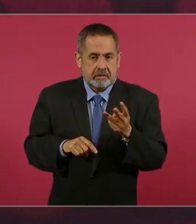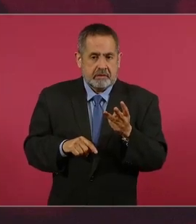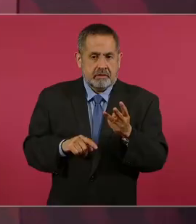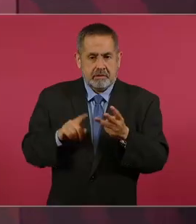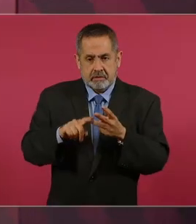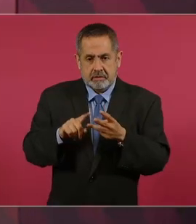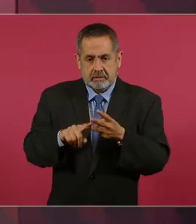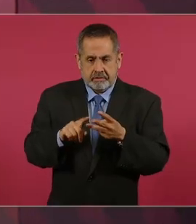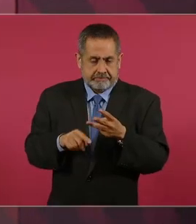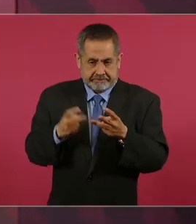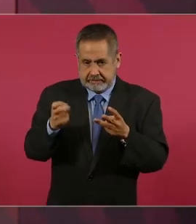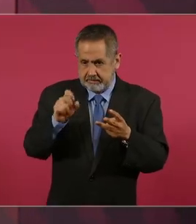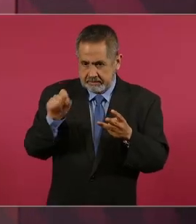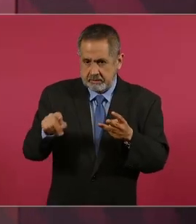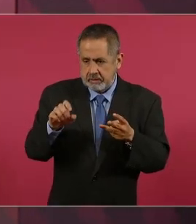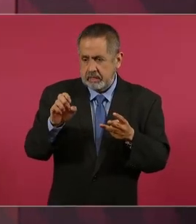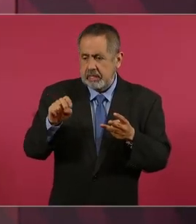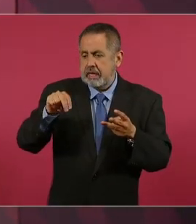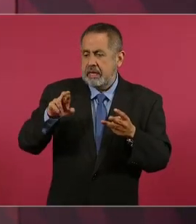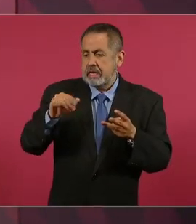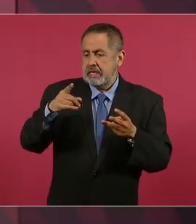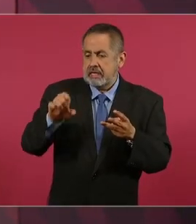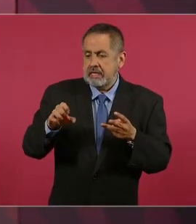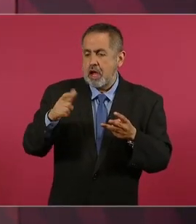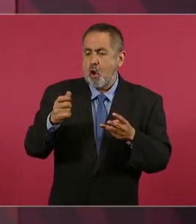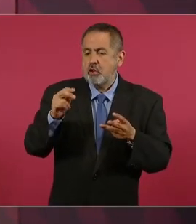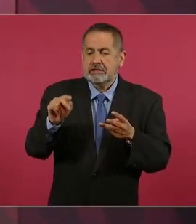fue Enrique González